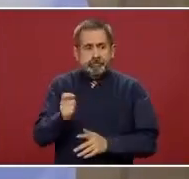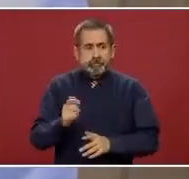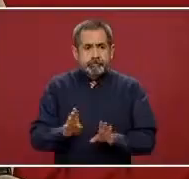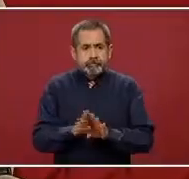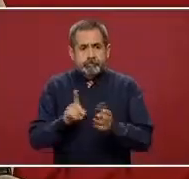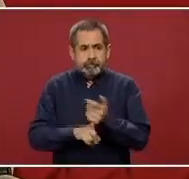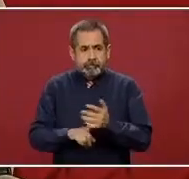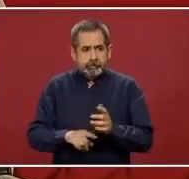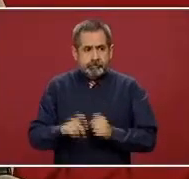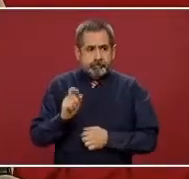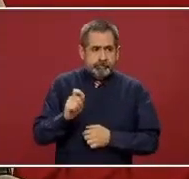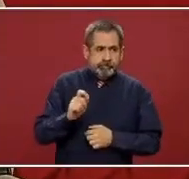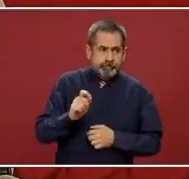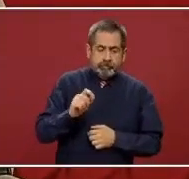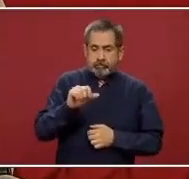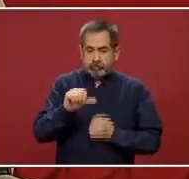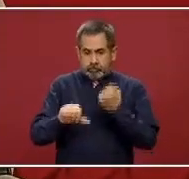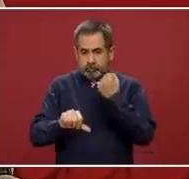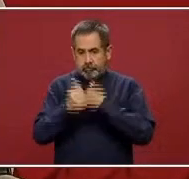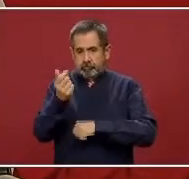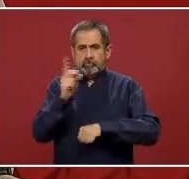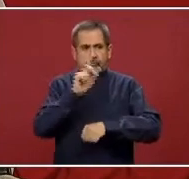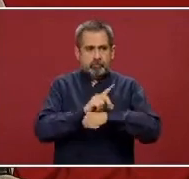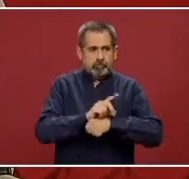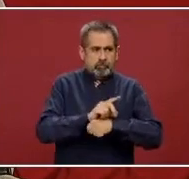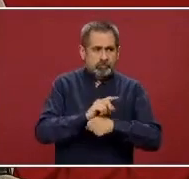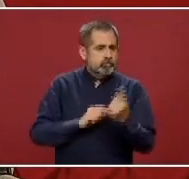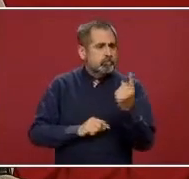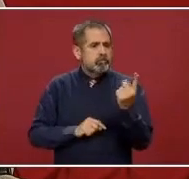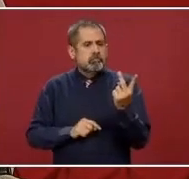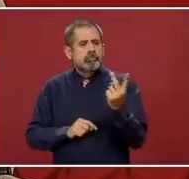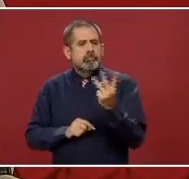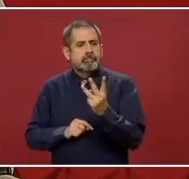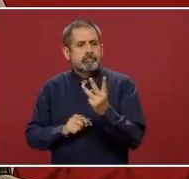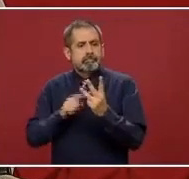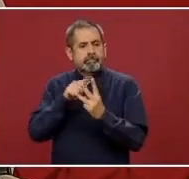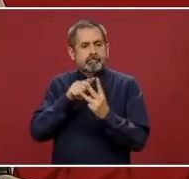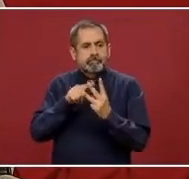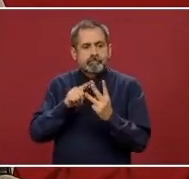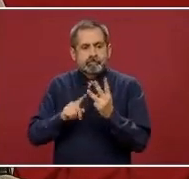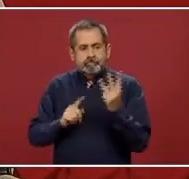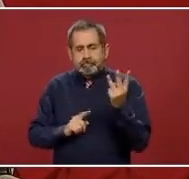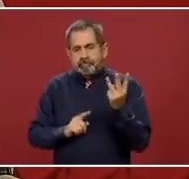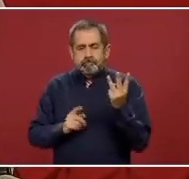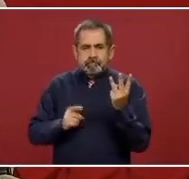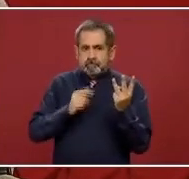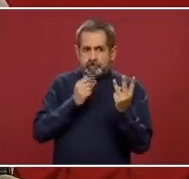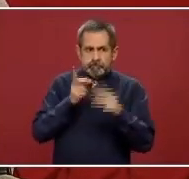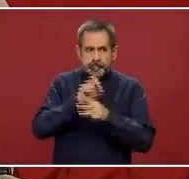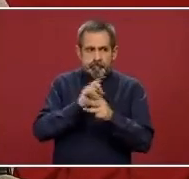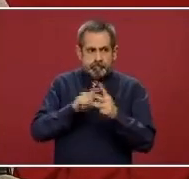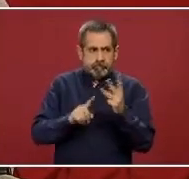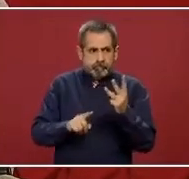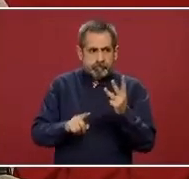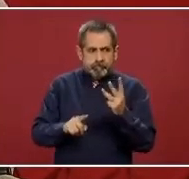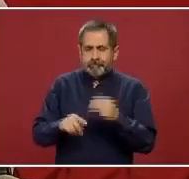realidad 11 días, ¿verdad?, porque los primeros 3 días, como es una incapacidad temporal por enfermedad